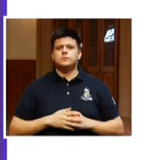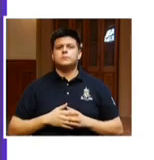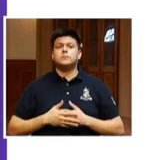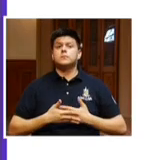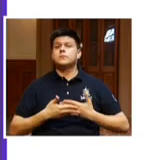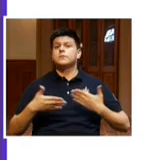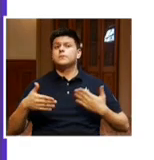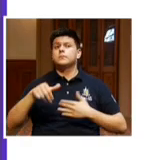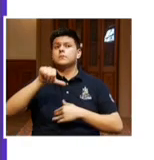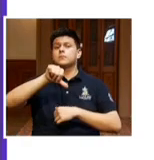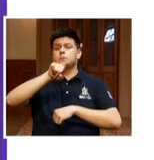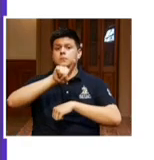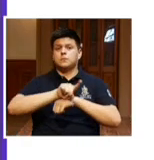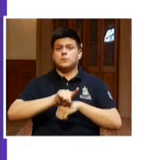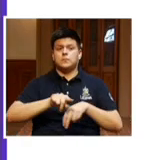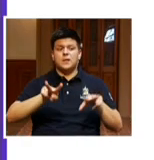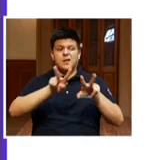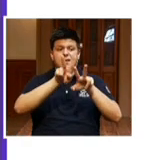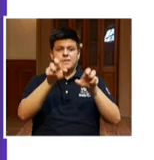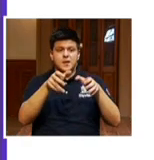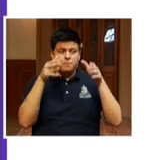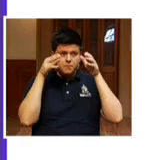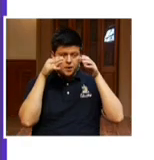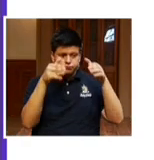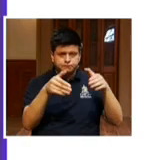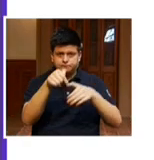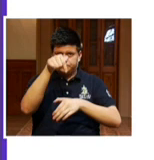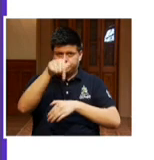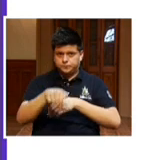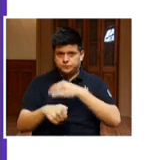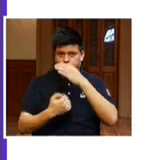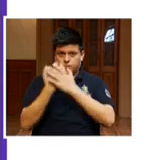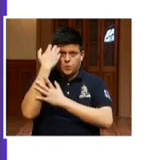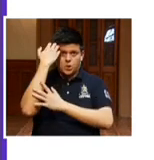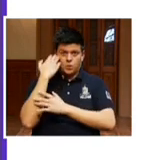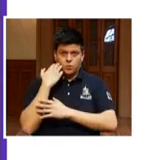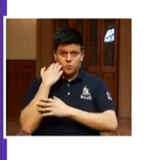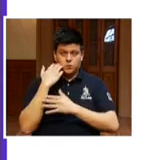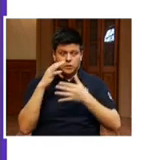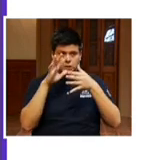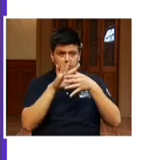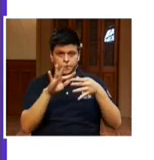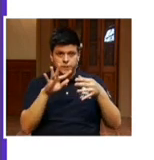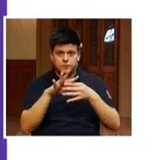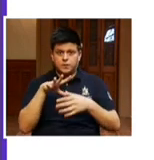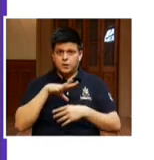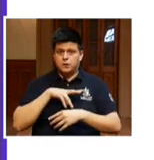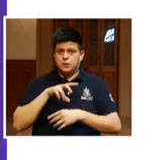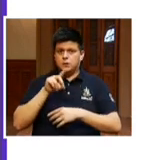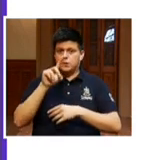Al día de hoy, hablando específicamente del estado de Nuevo León, tenemos